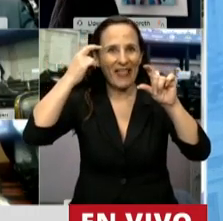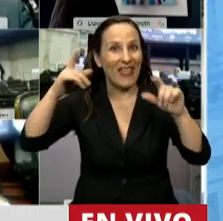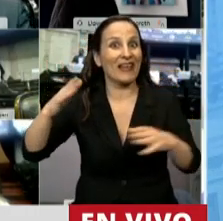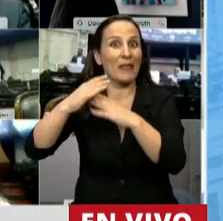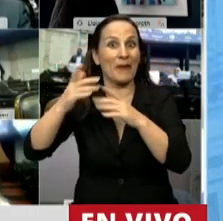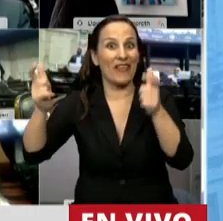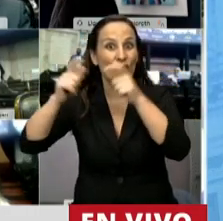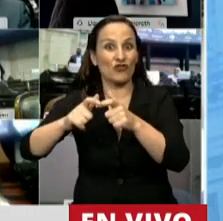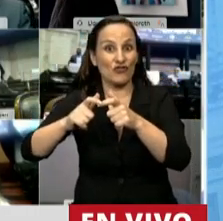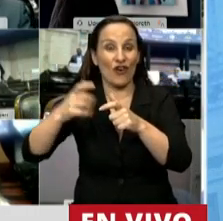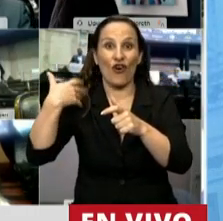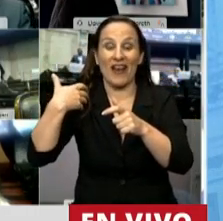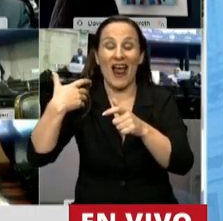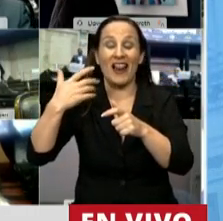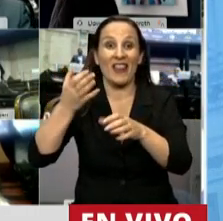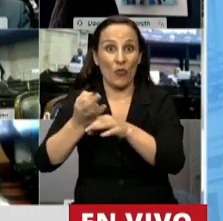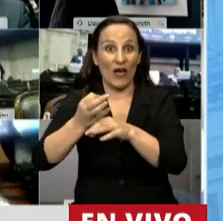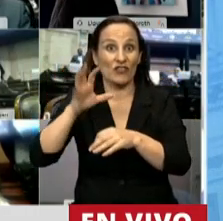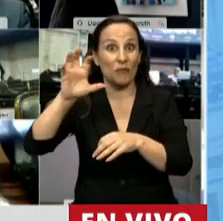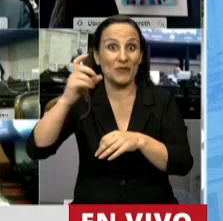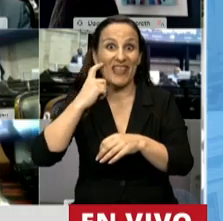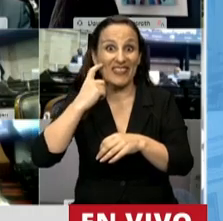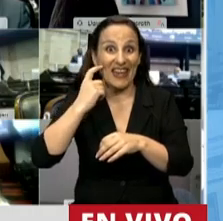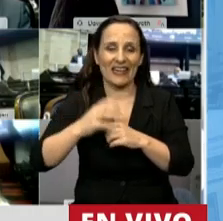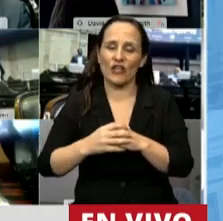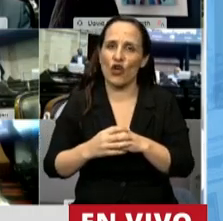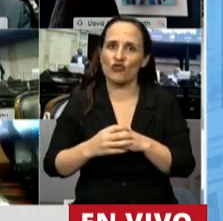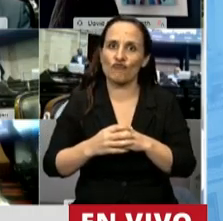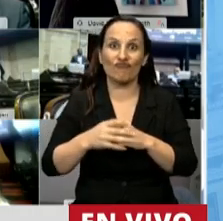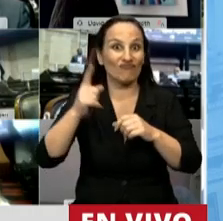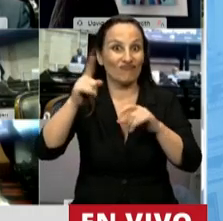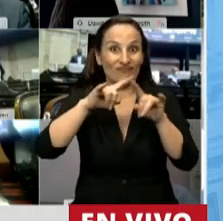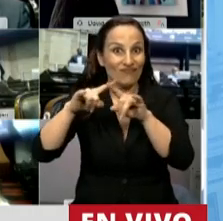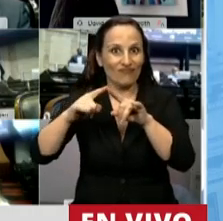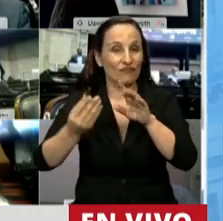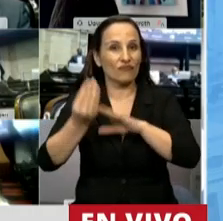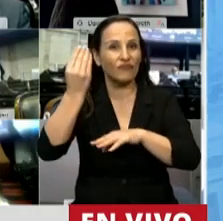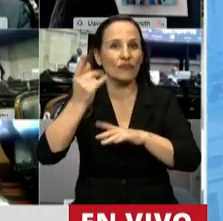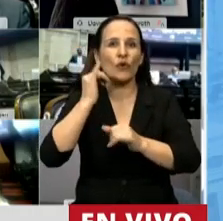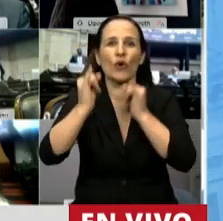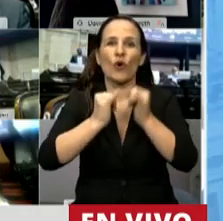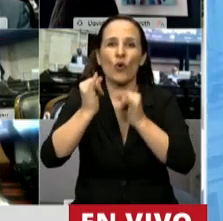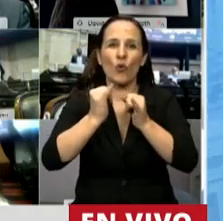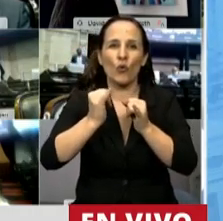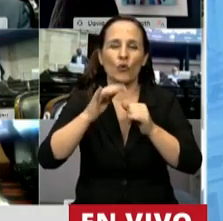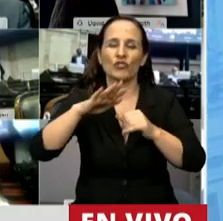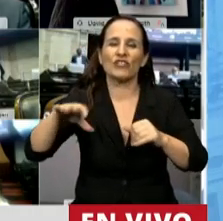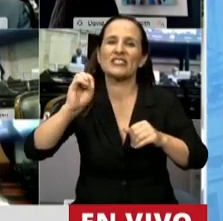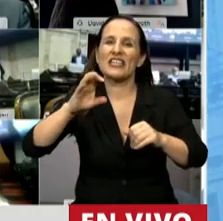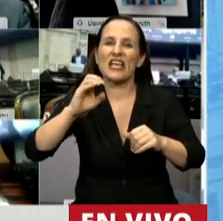General de Educación de la provincia de Entre Ríos, subió entre sus contenidos para Jardín de Infantes un cuento llamado Gorila